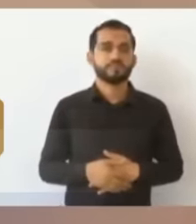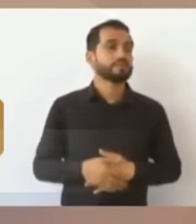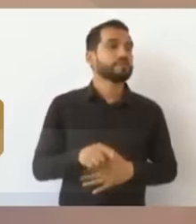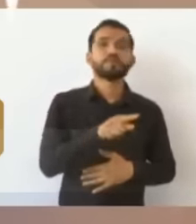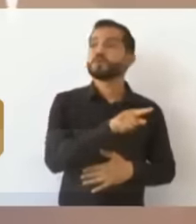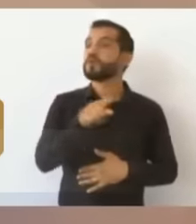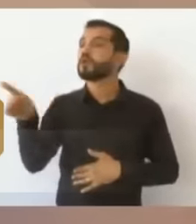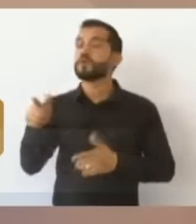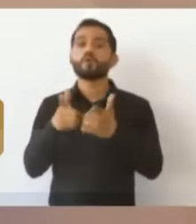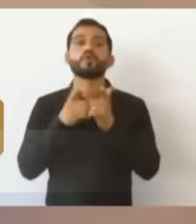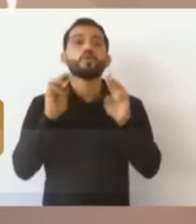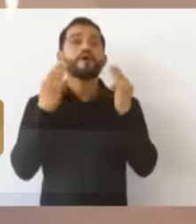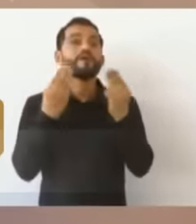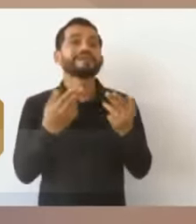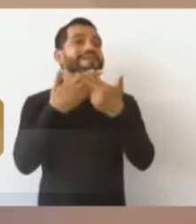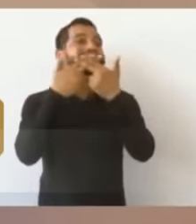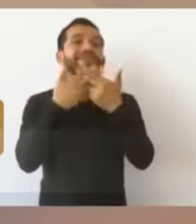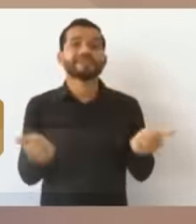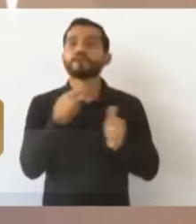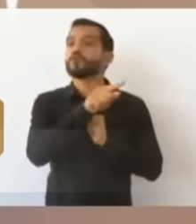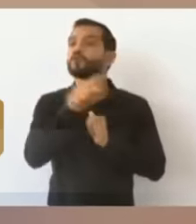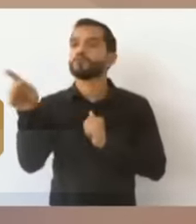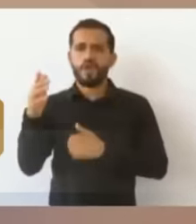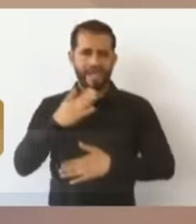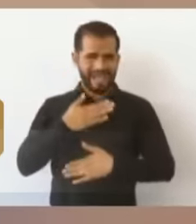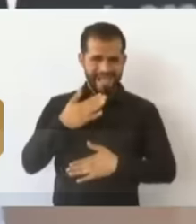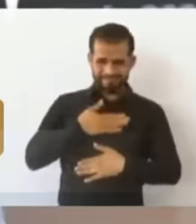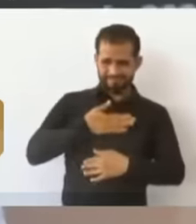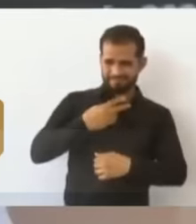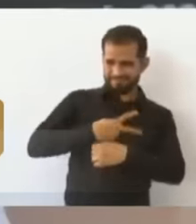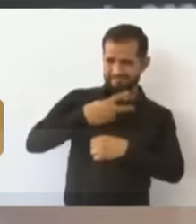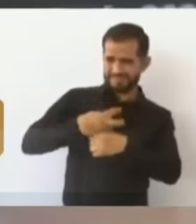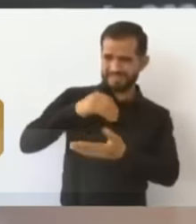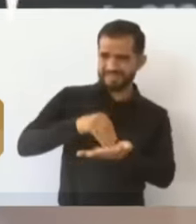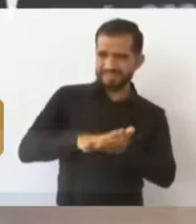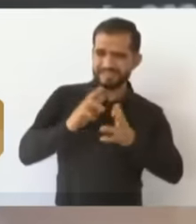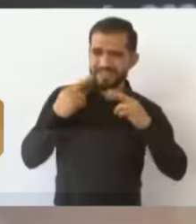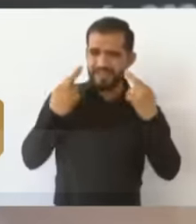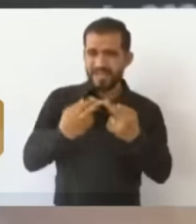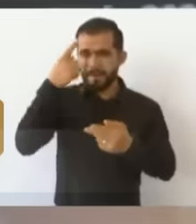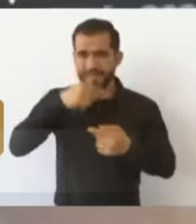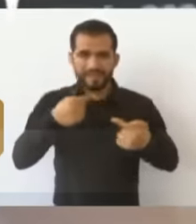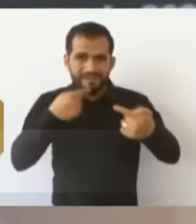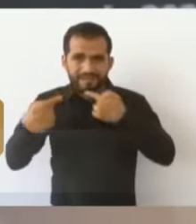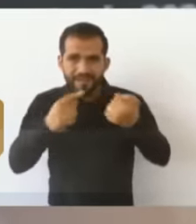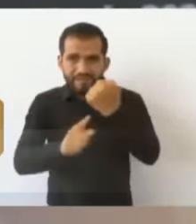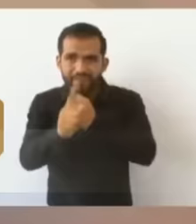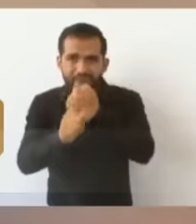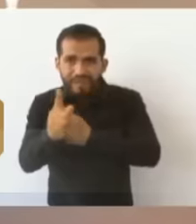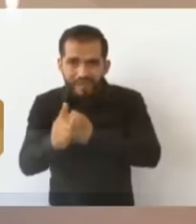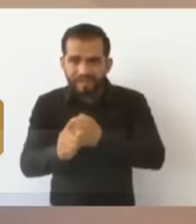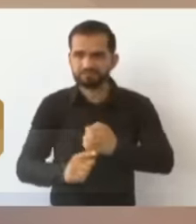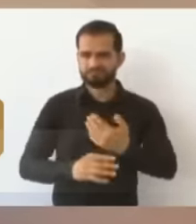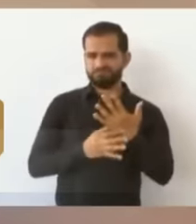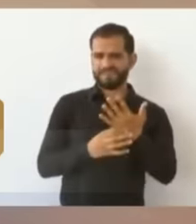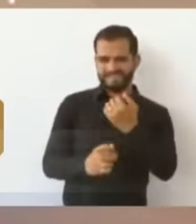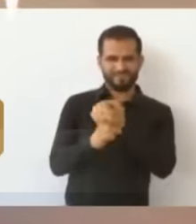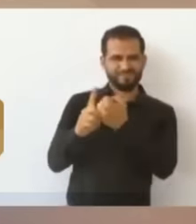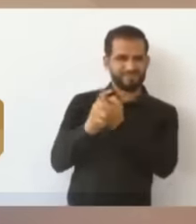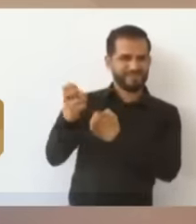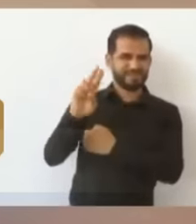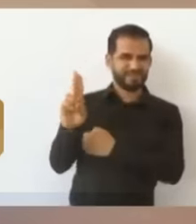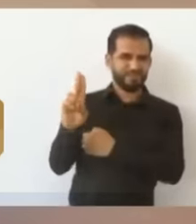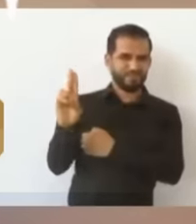del crimen organizado que citarme a una reunión que para resolver un problema, se habla del problema de la universidad, no